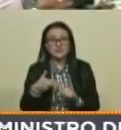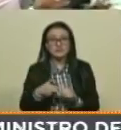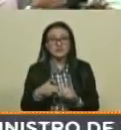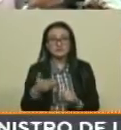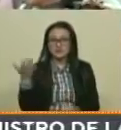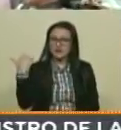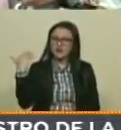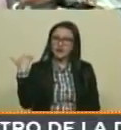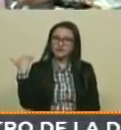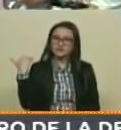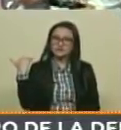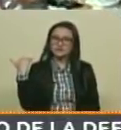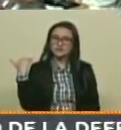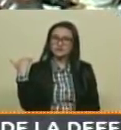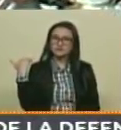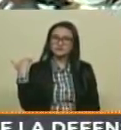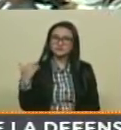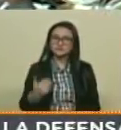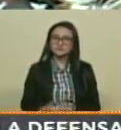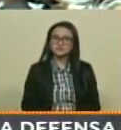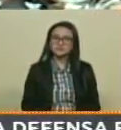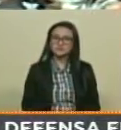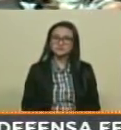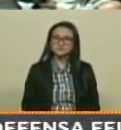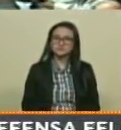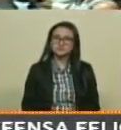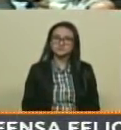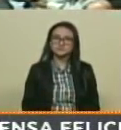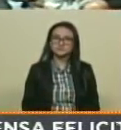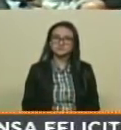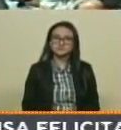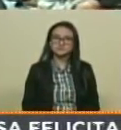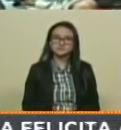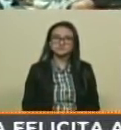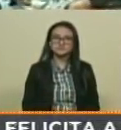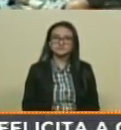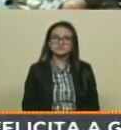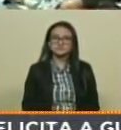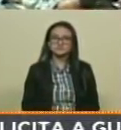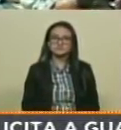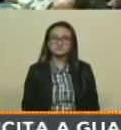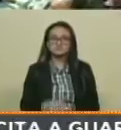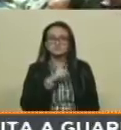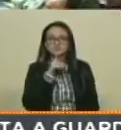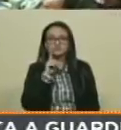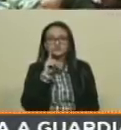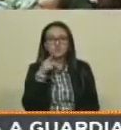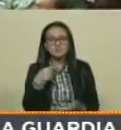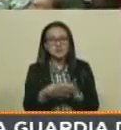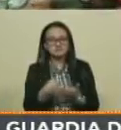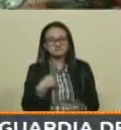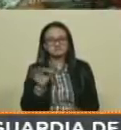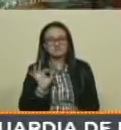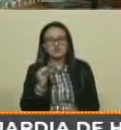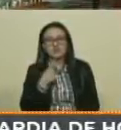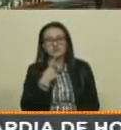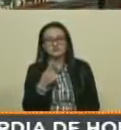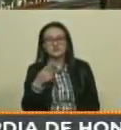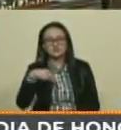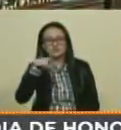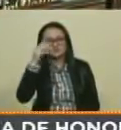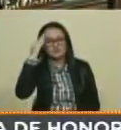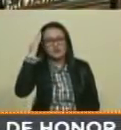época, innombrable en esta plenipotenciaria sala, pero todos sabemos quién es, fue el